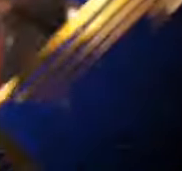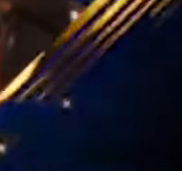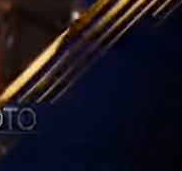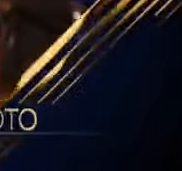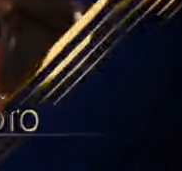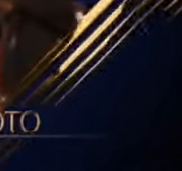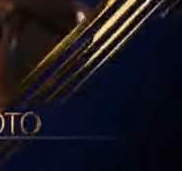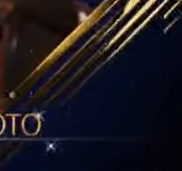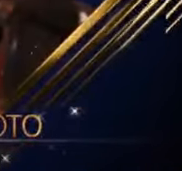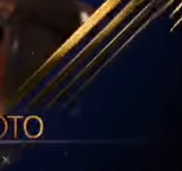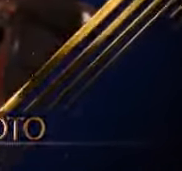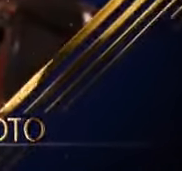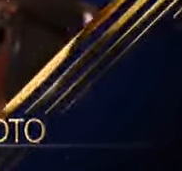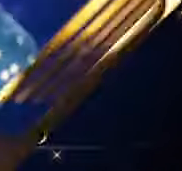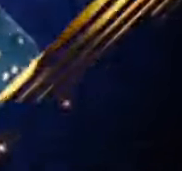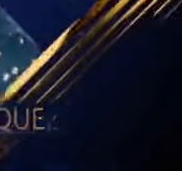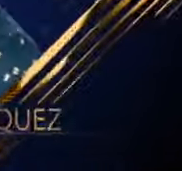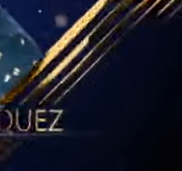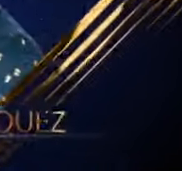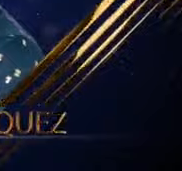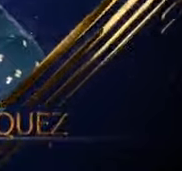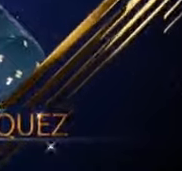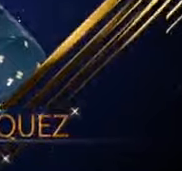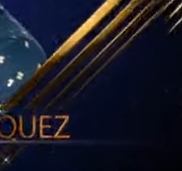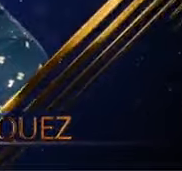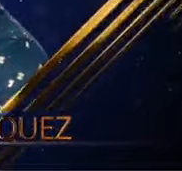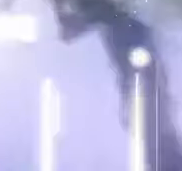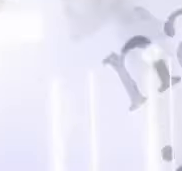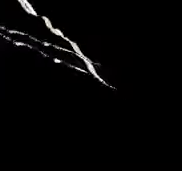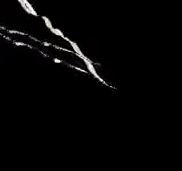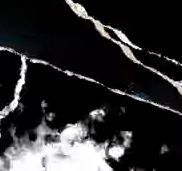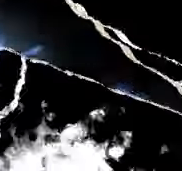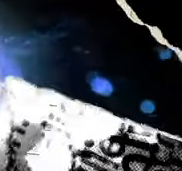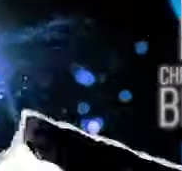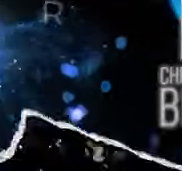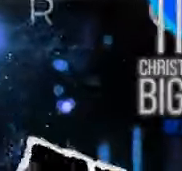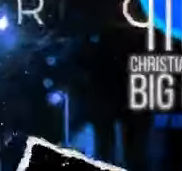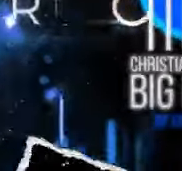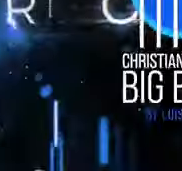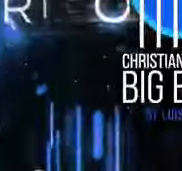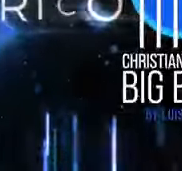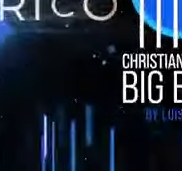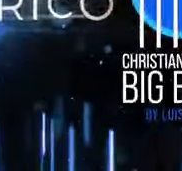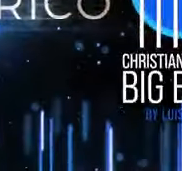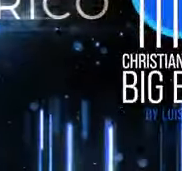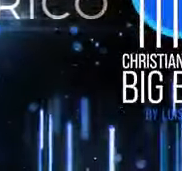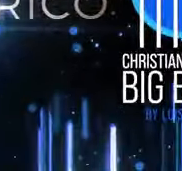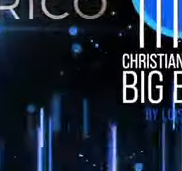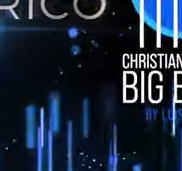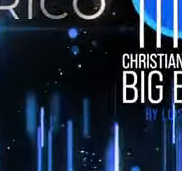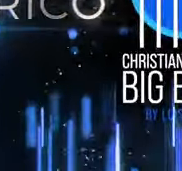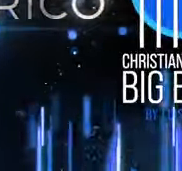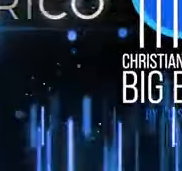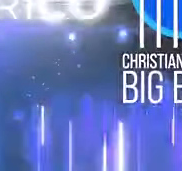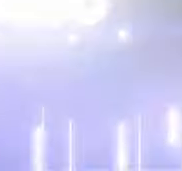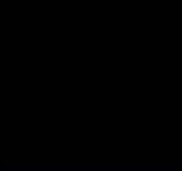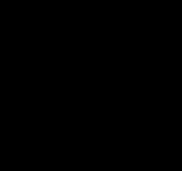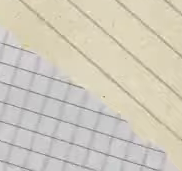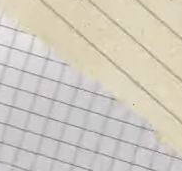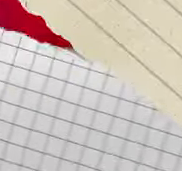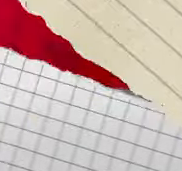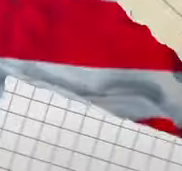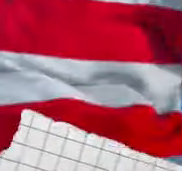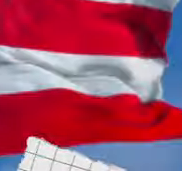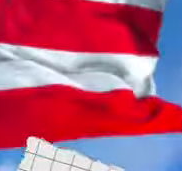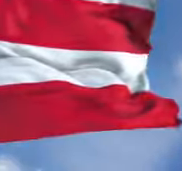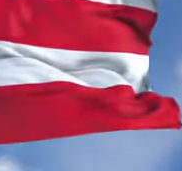Jeremías Serrano, Rubí, Marisol Soto, Rubén Enríquez, son Christian Legacy's Big Band. Puerto Rico